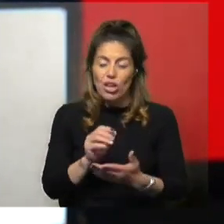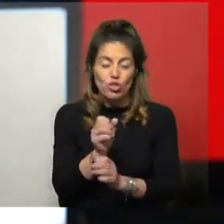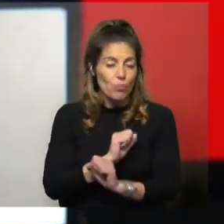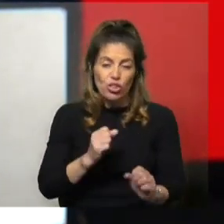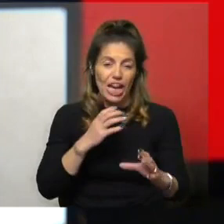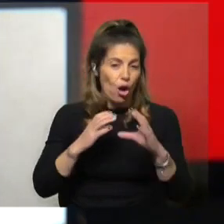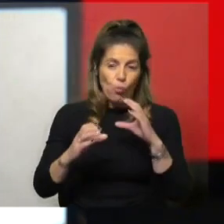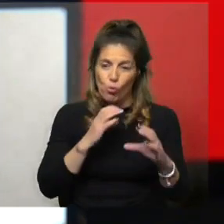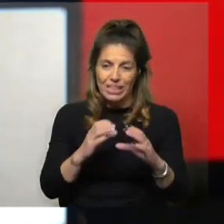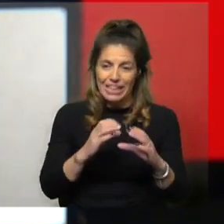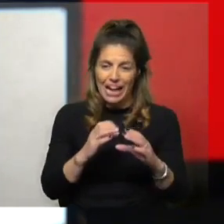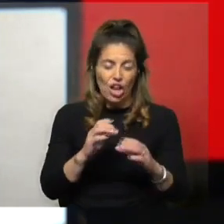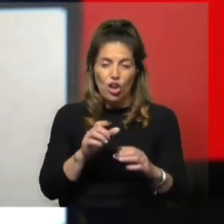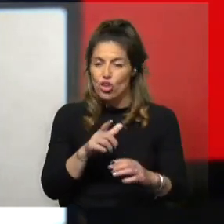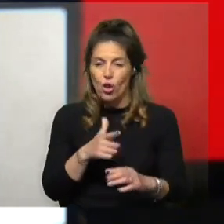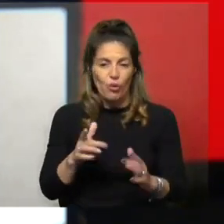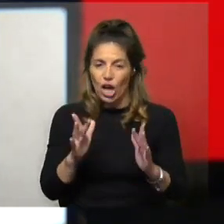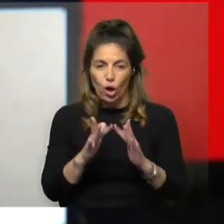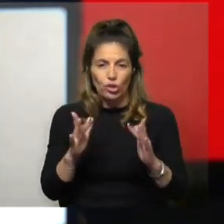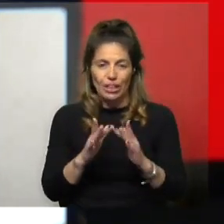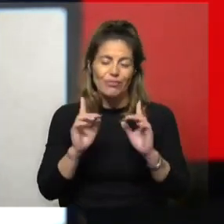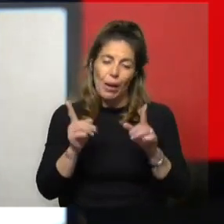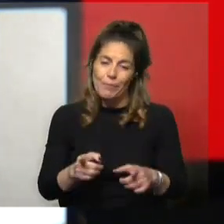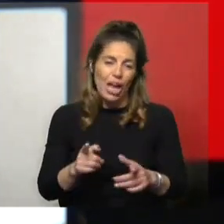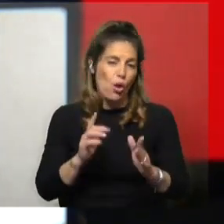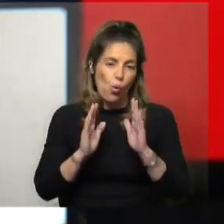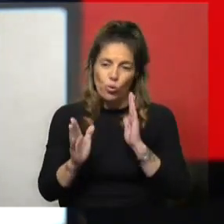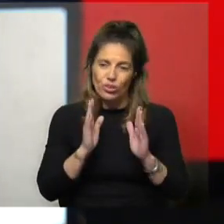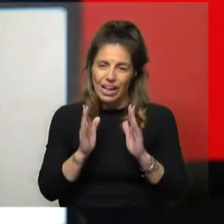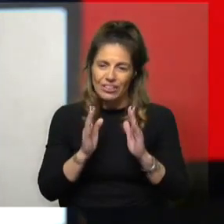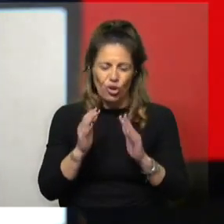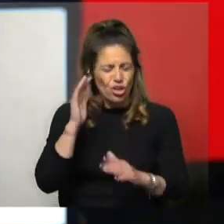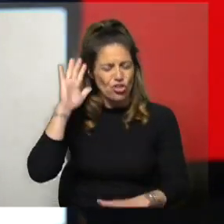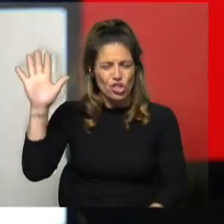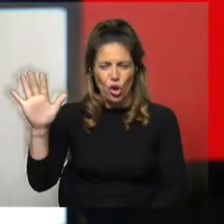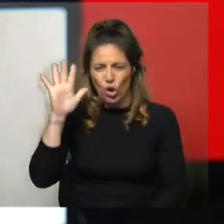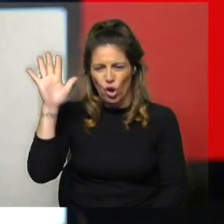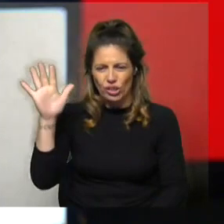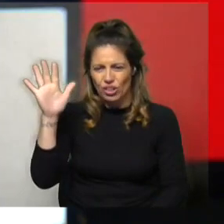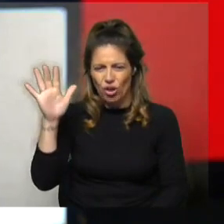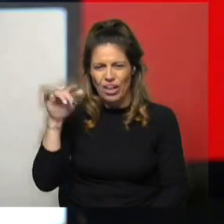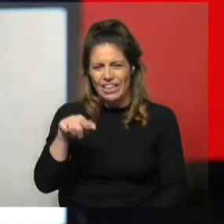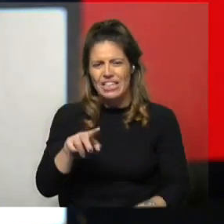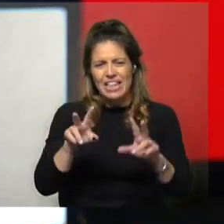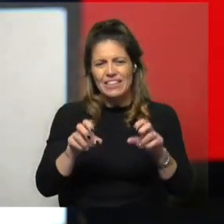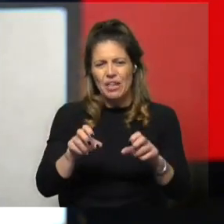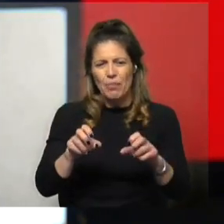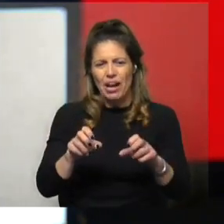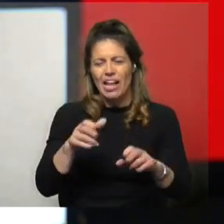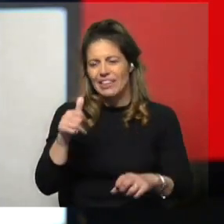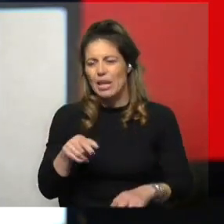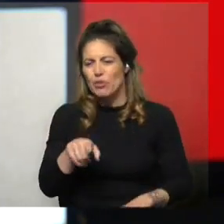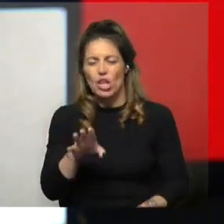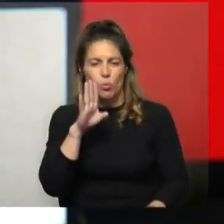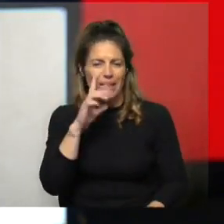lógicamente este tuvo un trato correspondiente en los psicológico no este en esa cuestión de bueno tenemos a tus